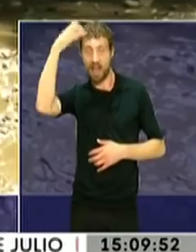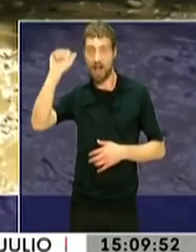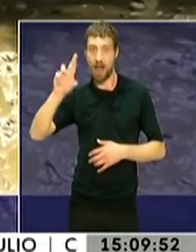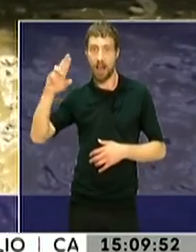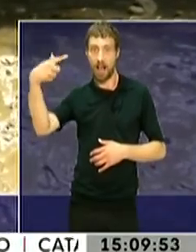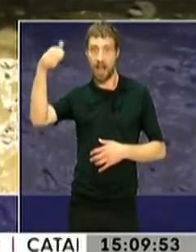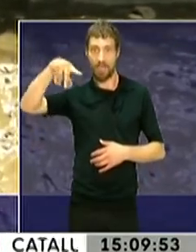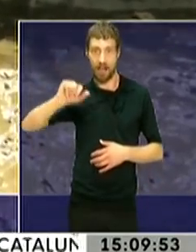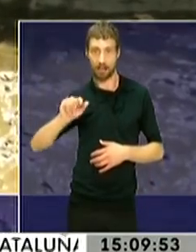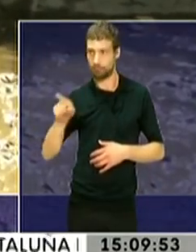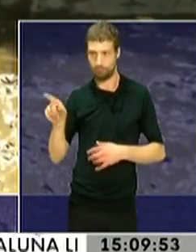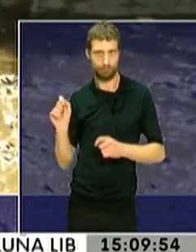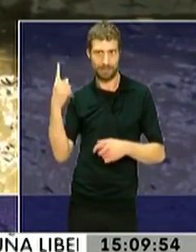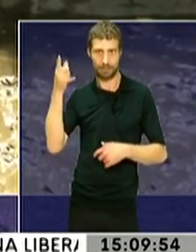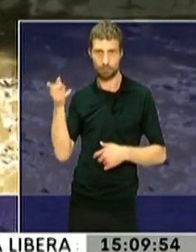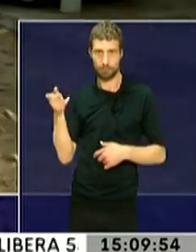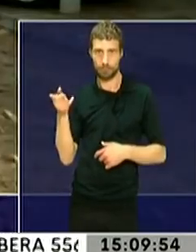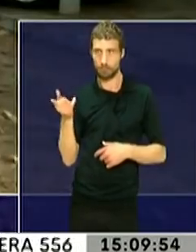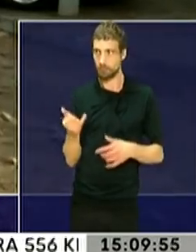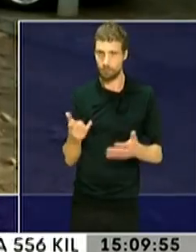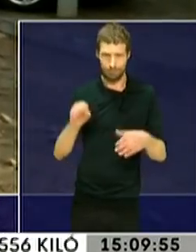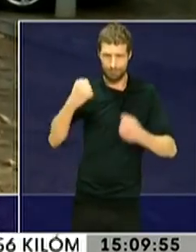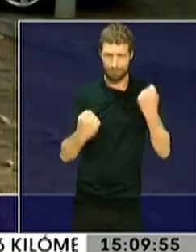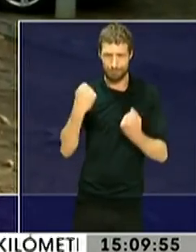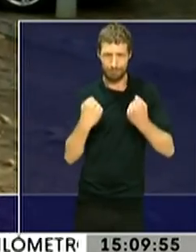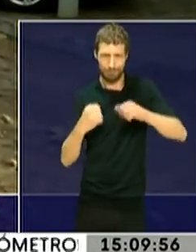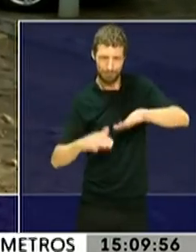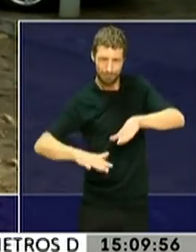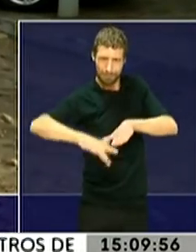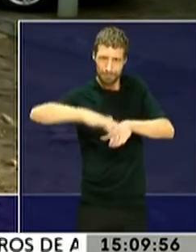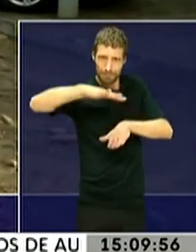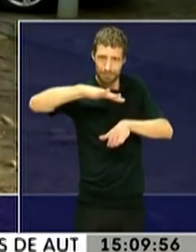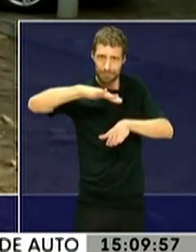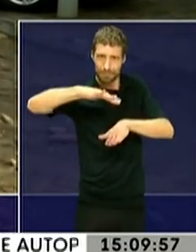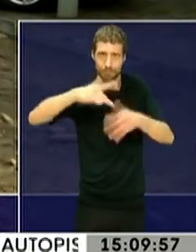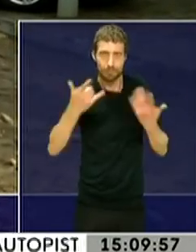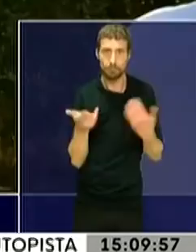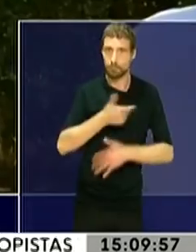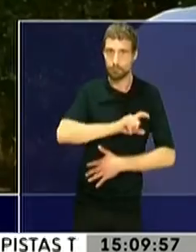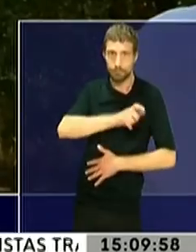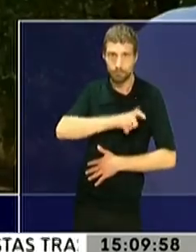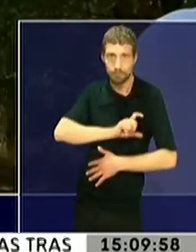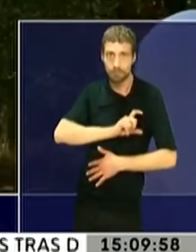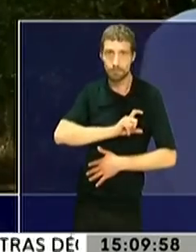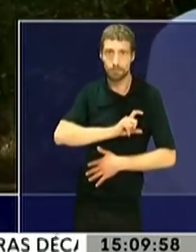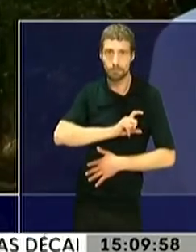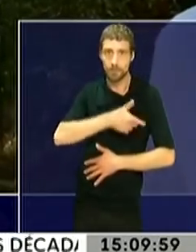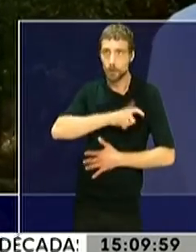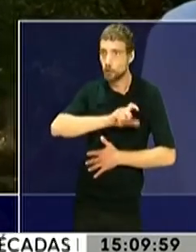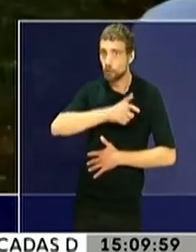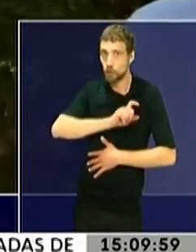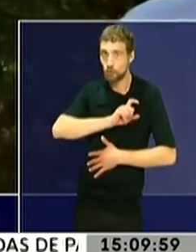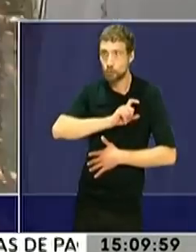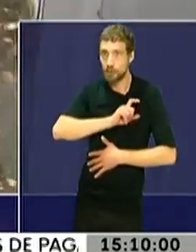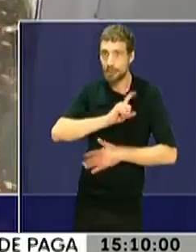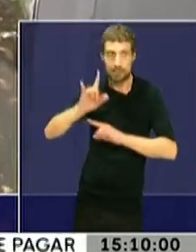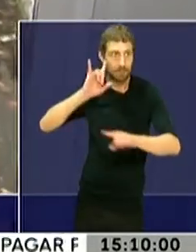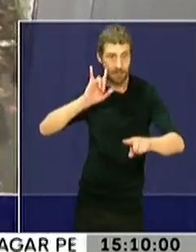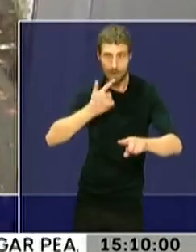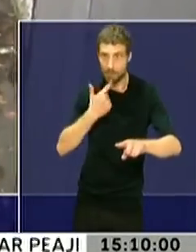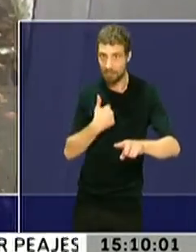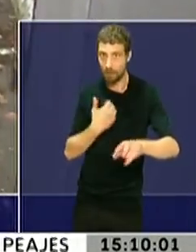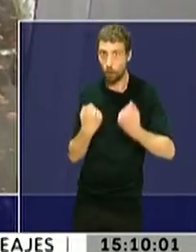coches casi totalmente cubiertos. Levantamos una llamada de la policía y que nuestro coche pues estaba en estas condiciones.